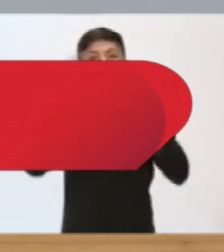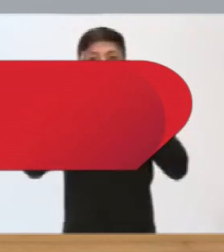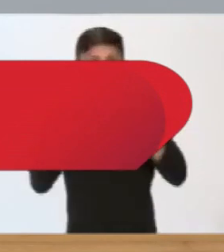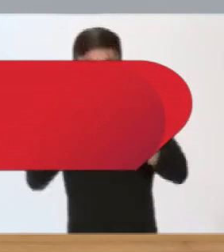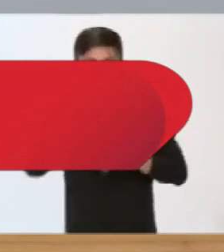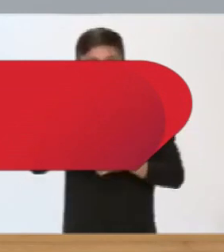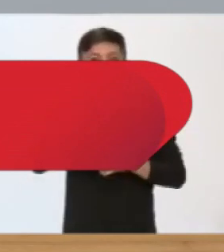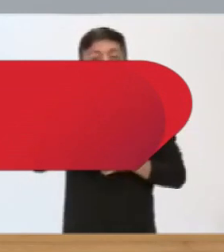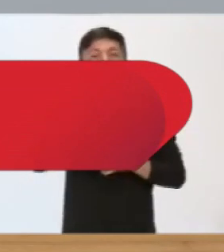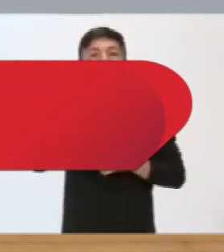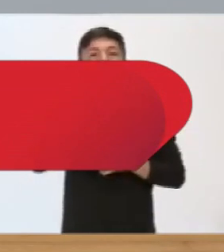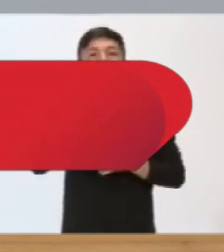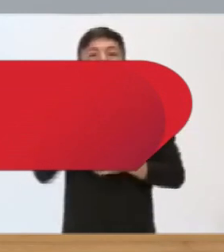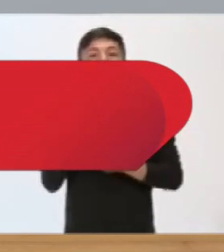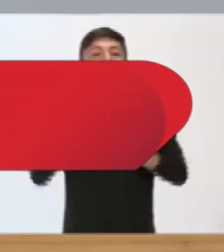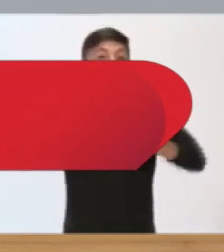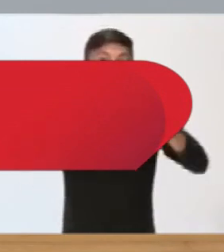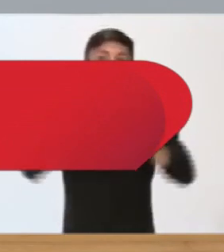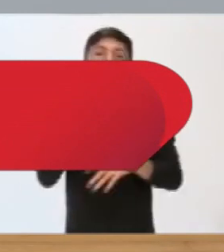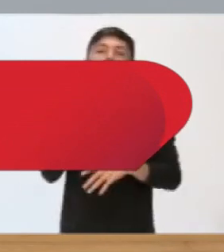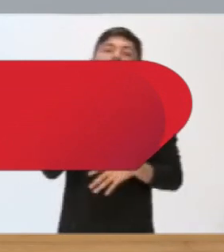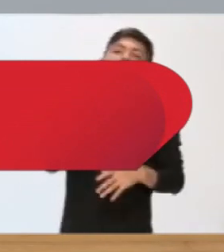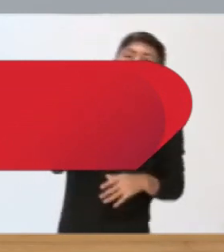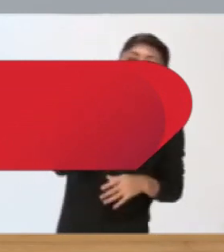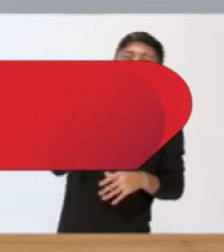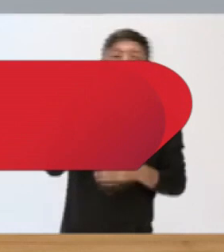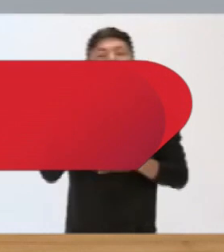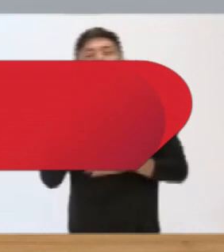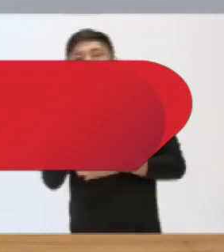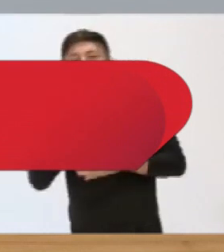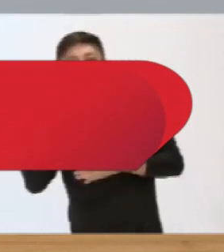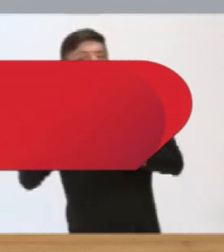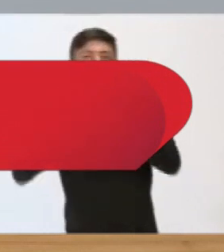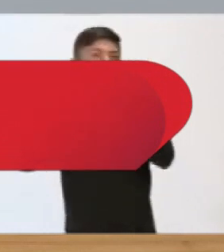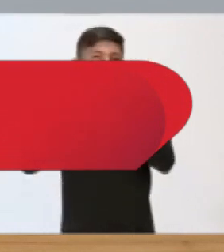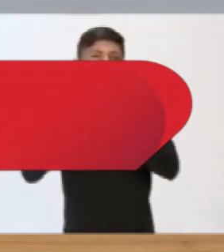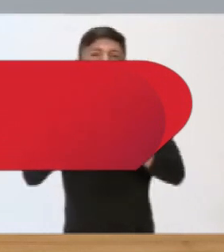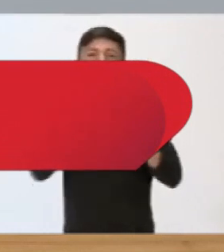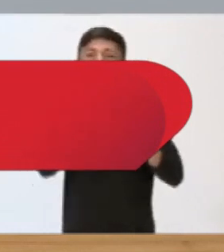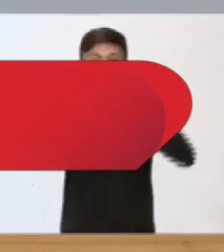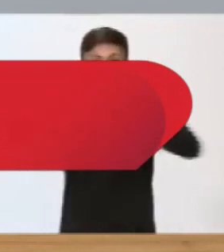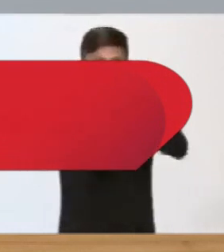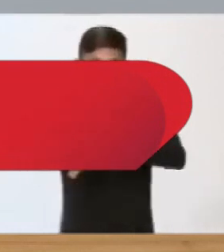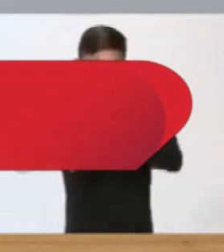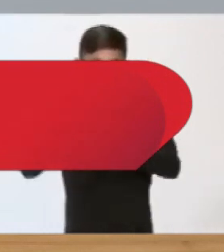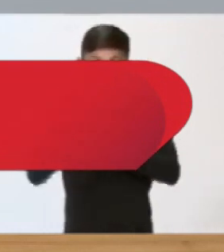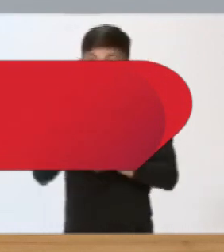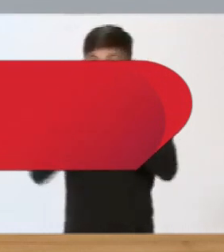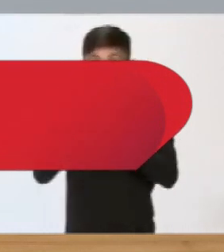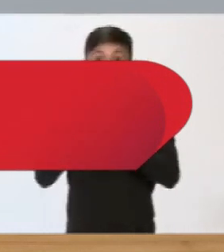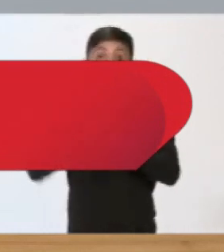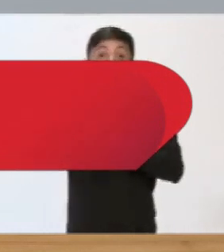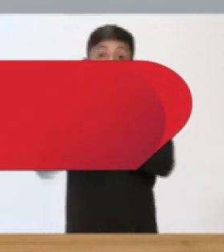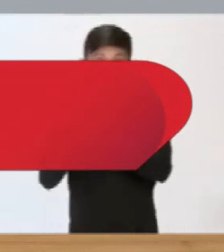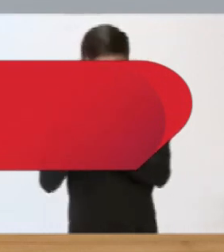Belveroy, con la posibilidad de 26 a 44 camas de internación para ser ocupadas por pacientes